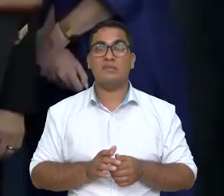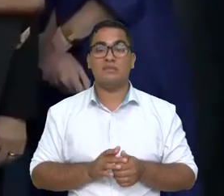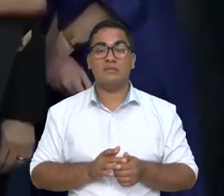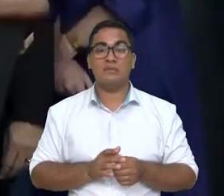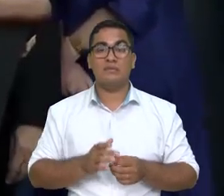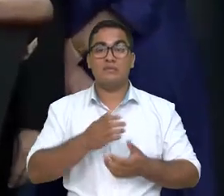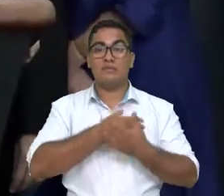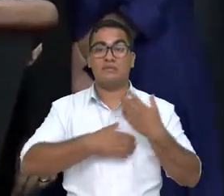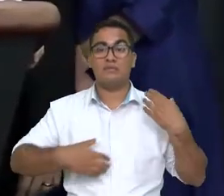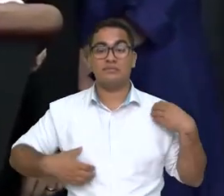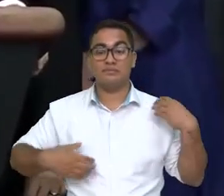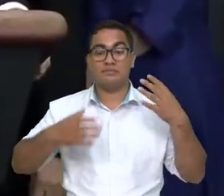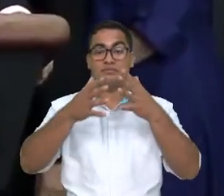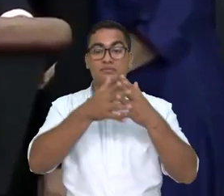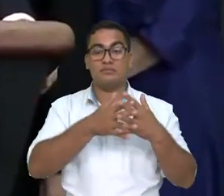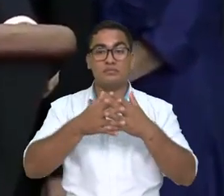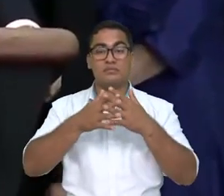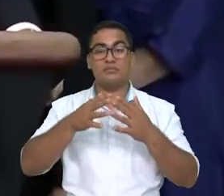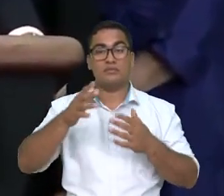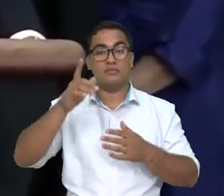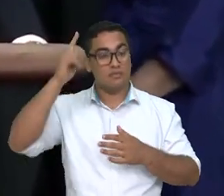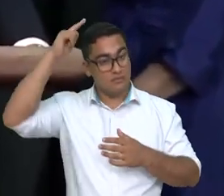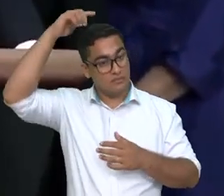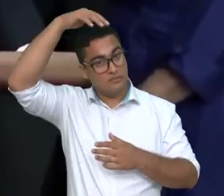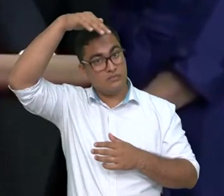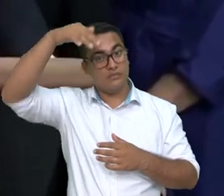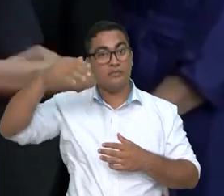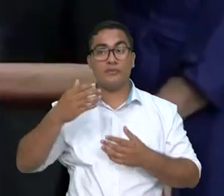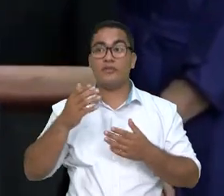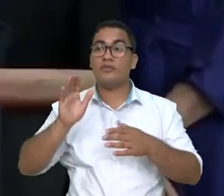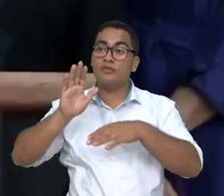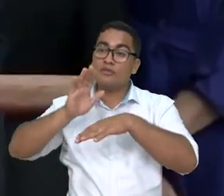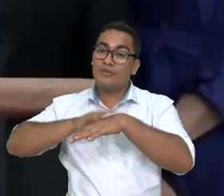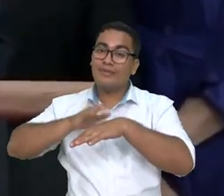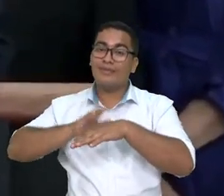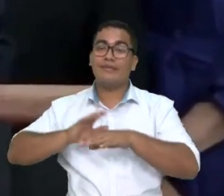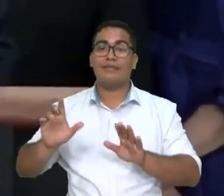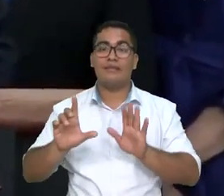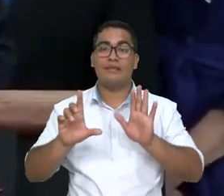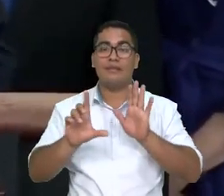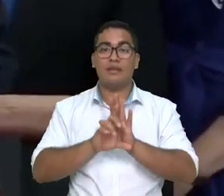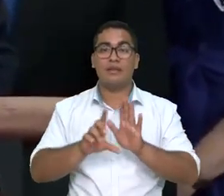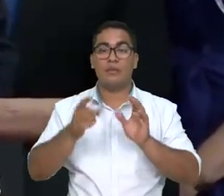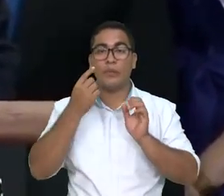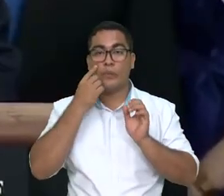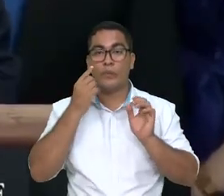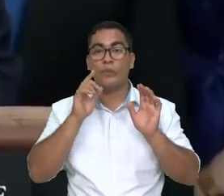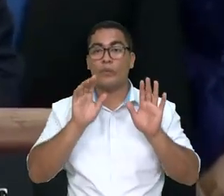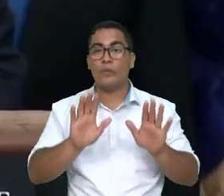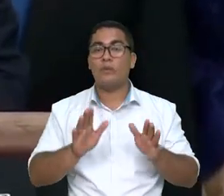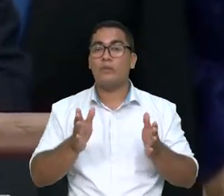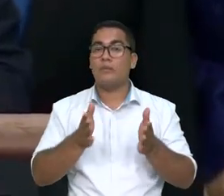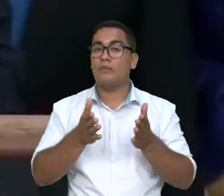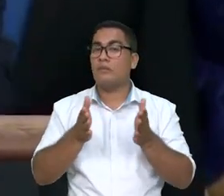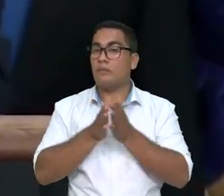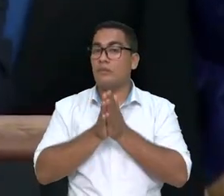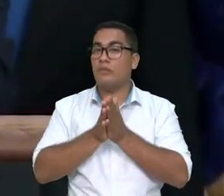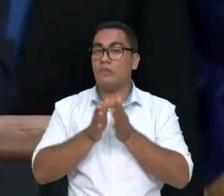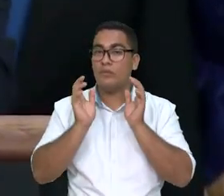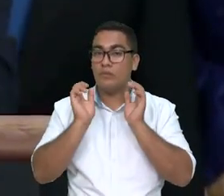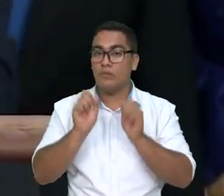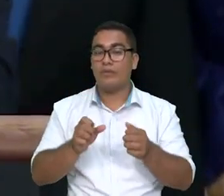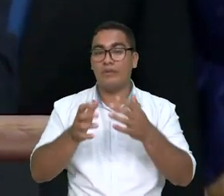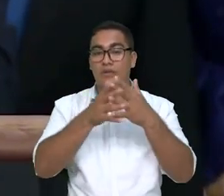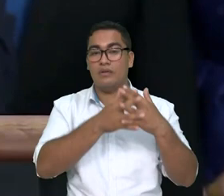El presidente de Estados Unidos, Donald Trump, anunció que invocará la ley de producción de defensa con el fin de obligar a la industria estadounidense